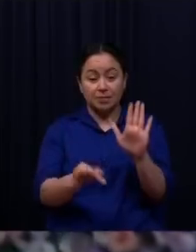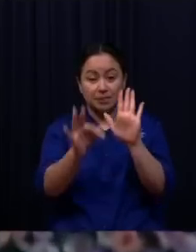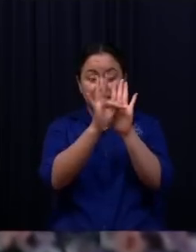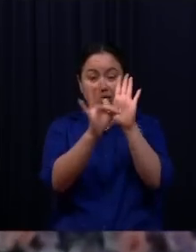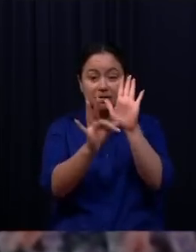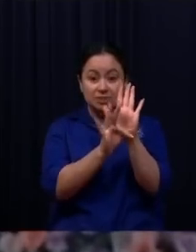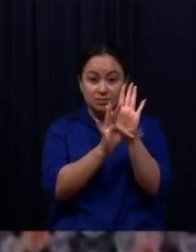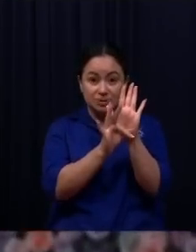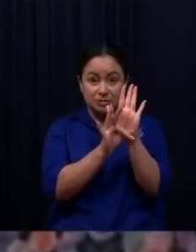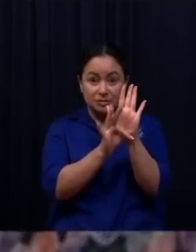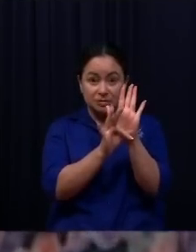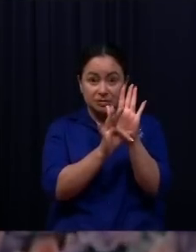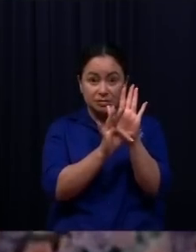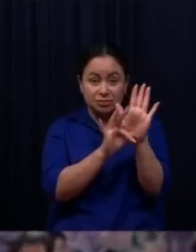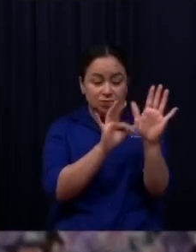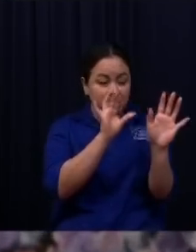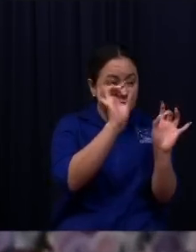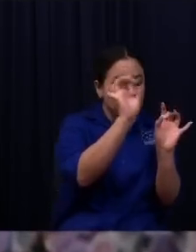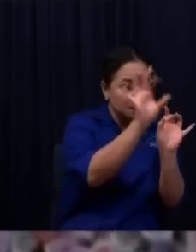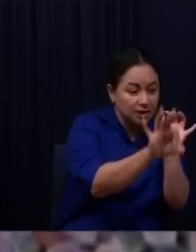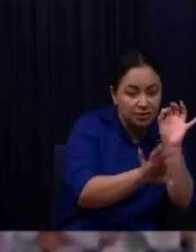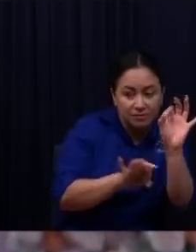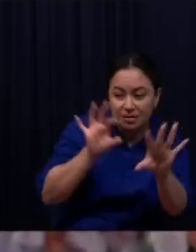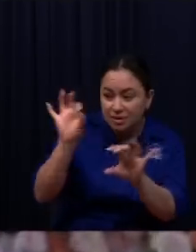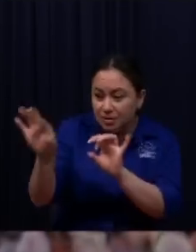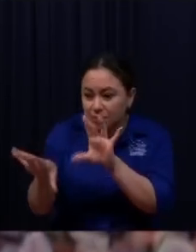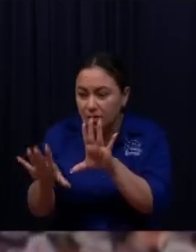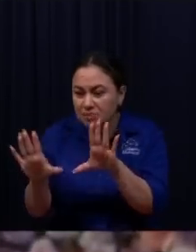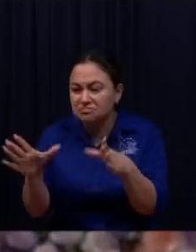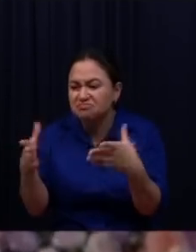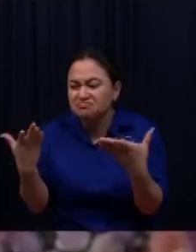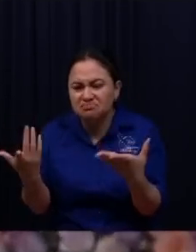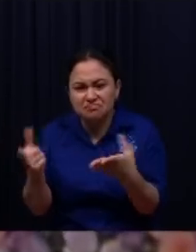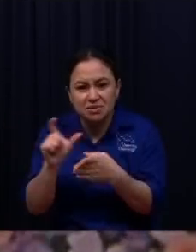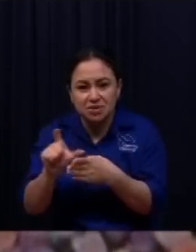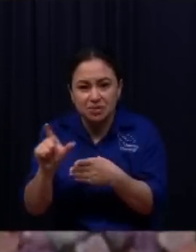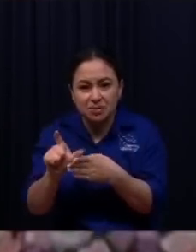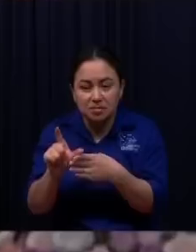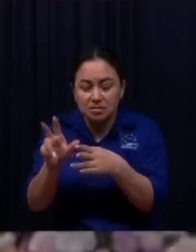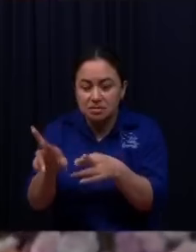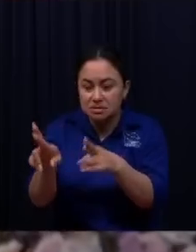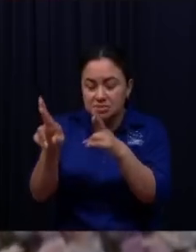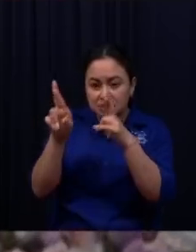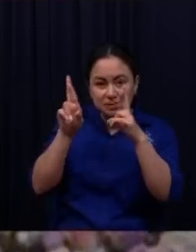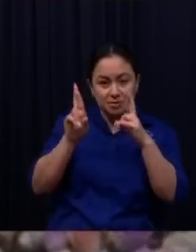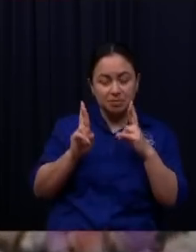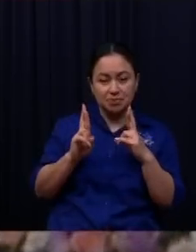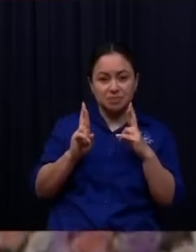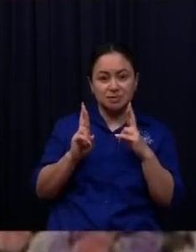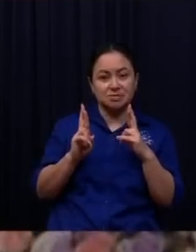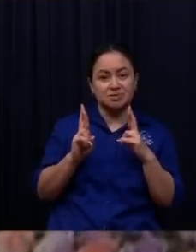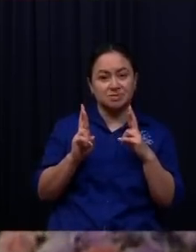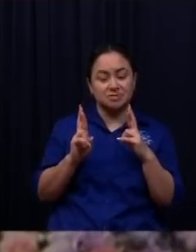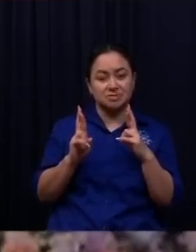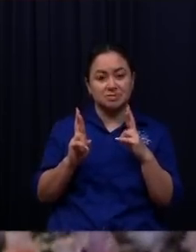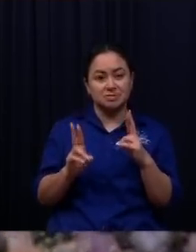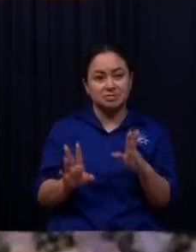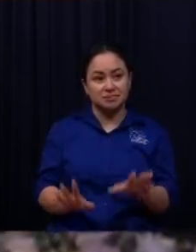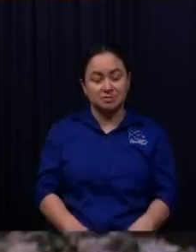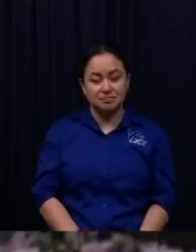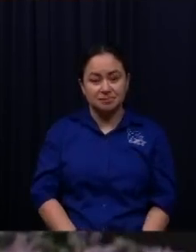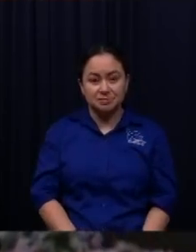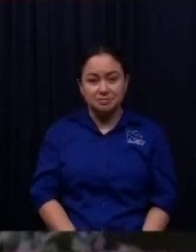es qué cosas nos dejaron. Ir a caminar como le dijeron a Abraham, como le dijeron